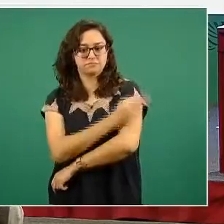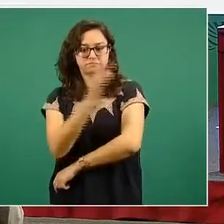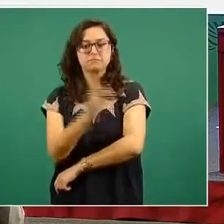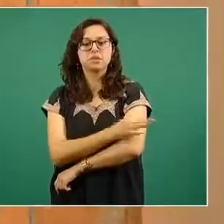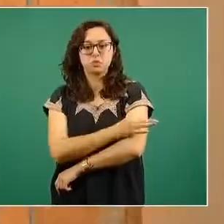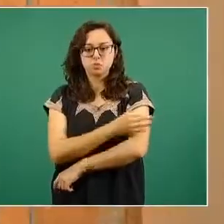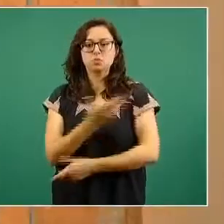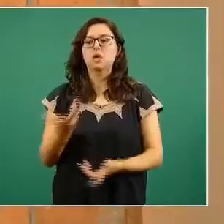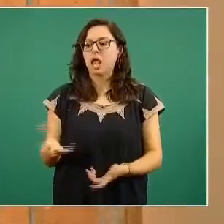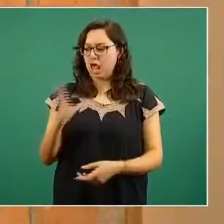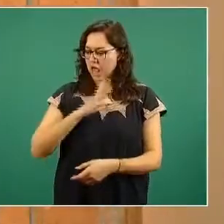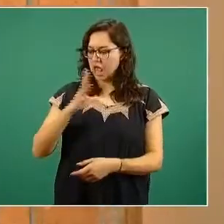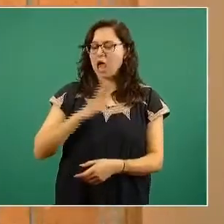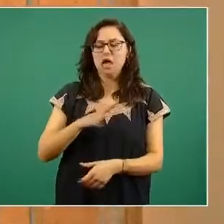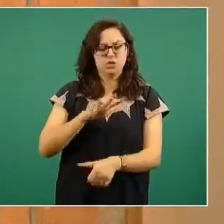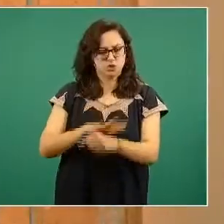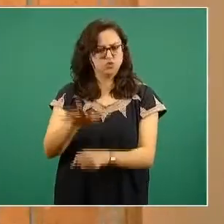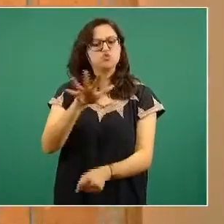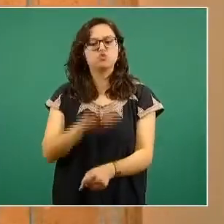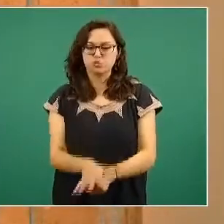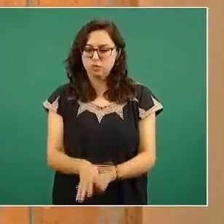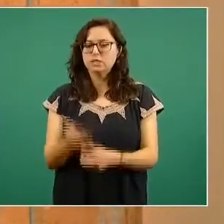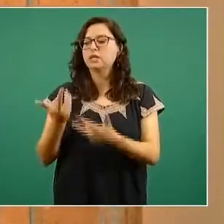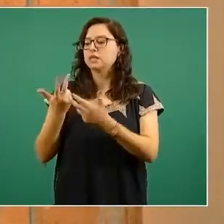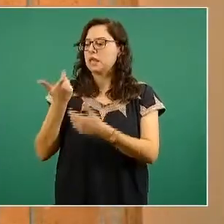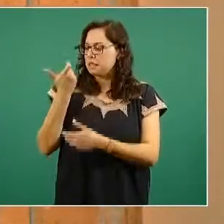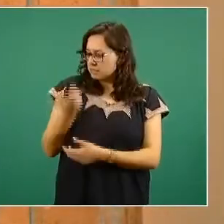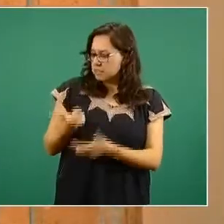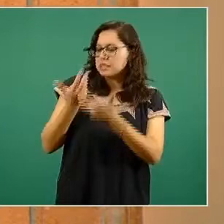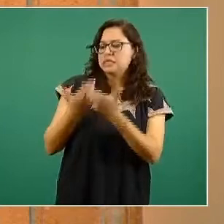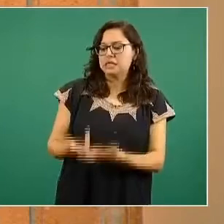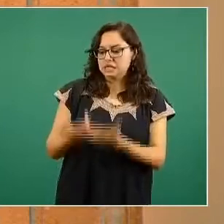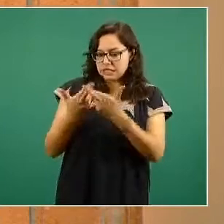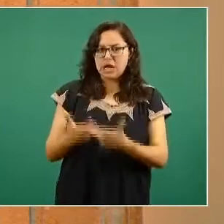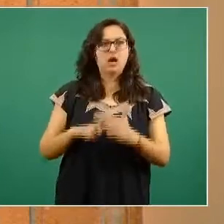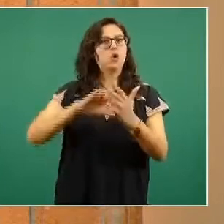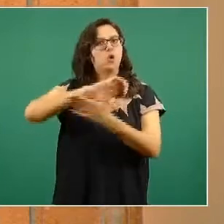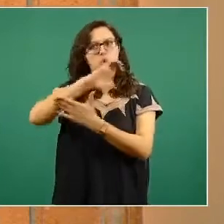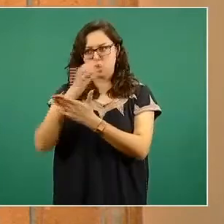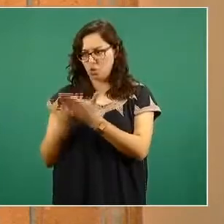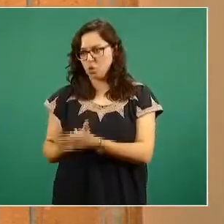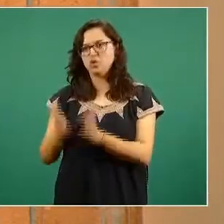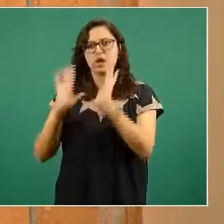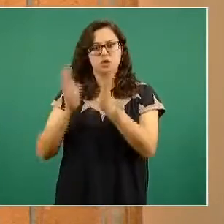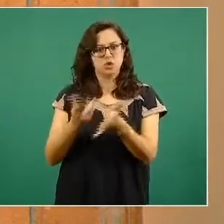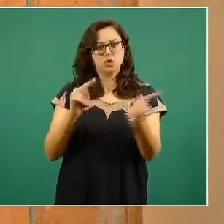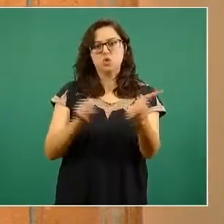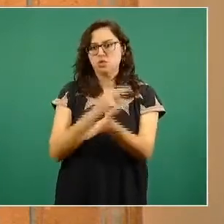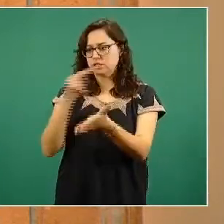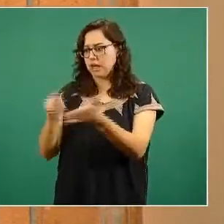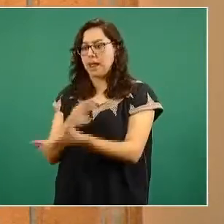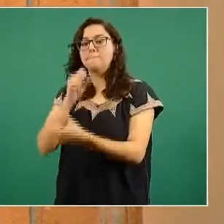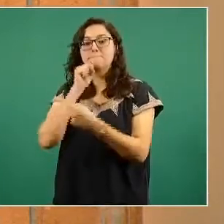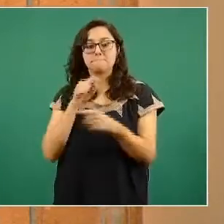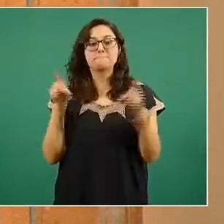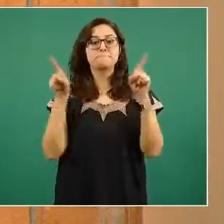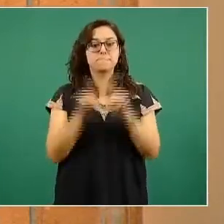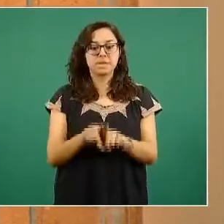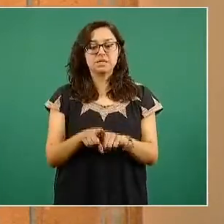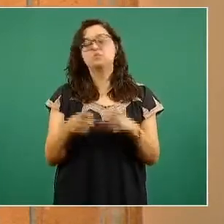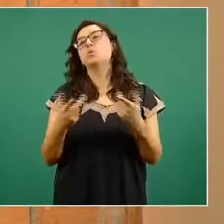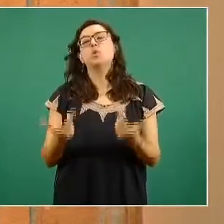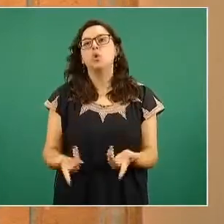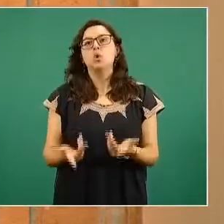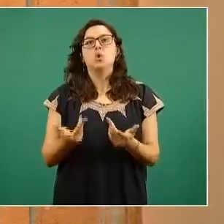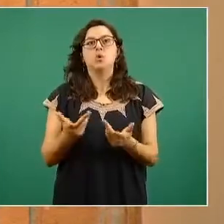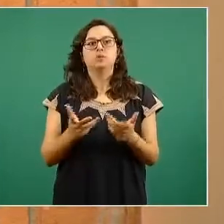suficiente, existen los recursos financieros para ello, existen los contratos necesarios para ello, y la velocidad a la que vayamos vacunando